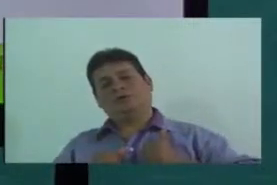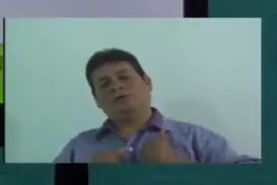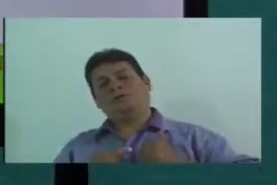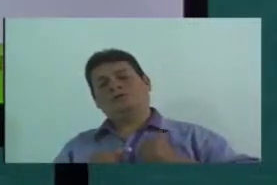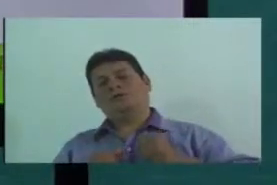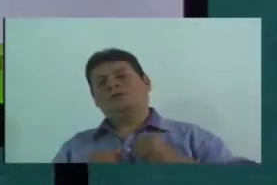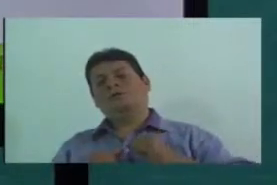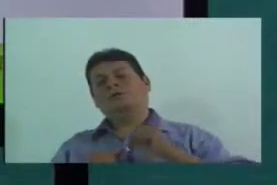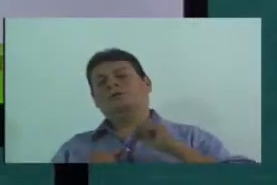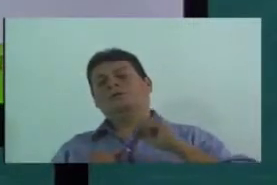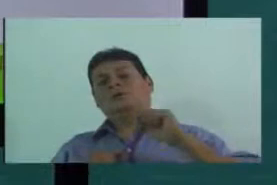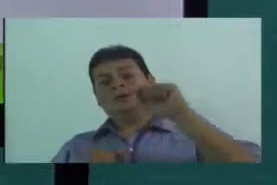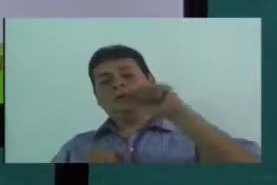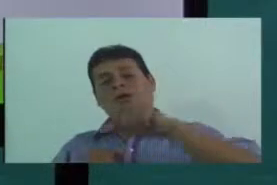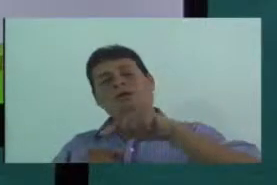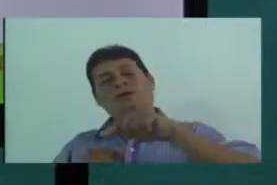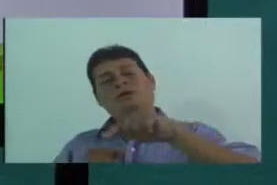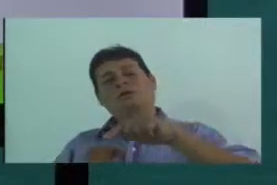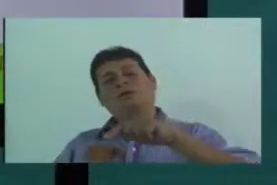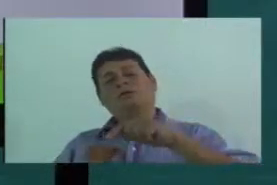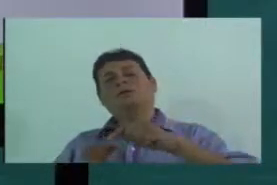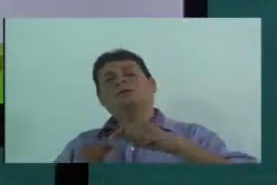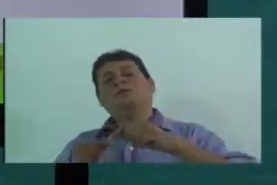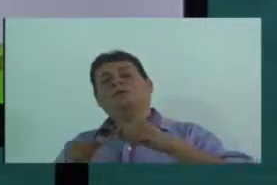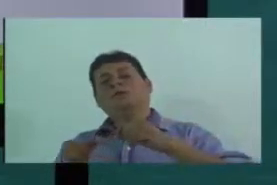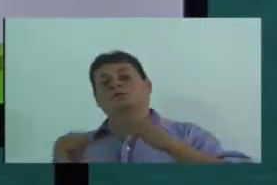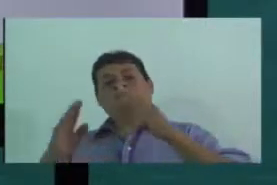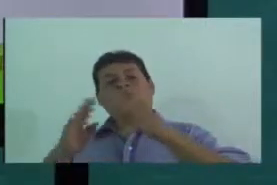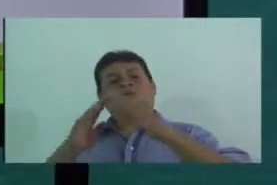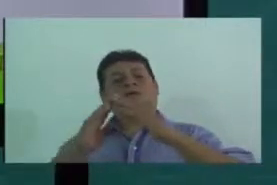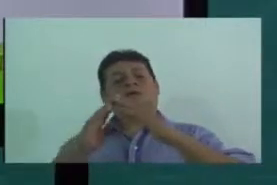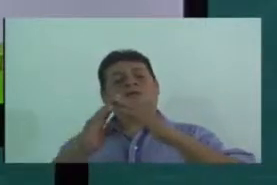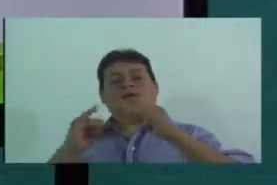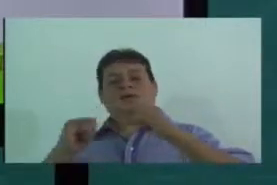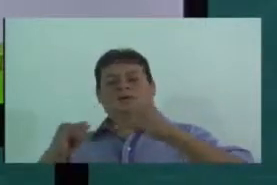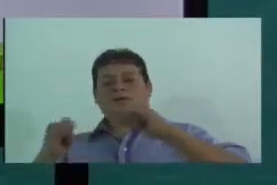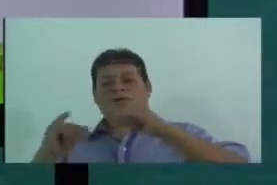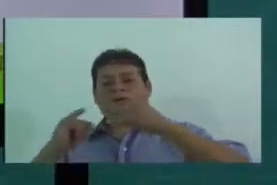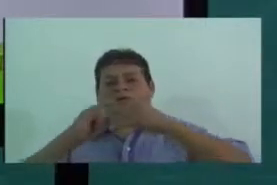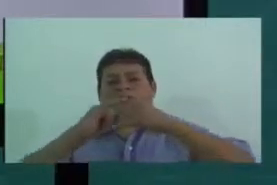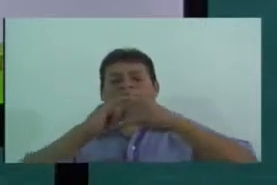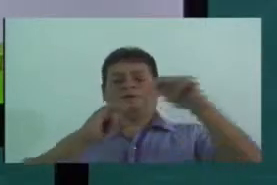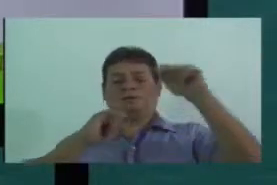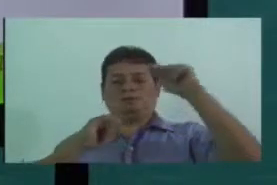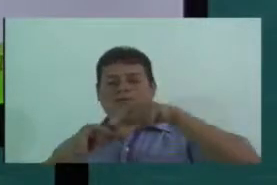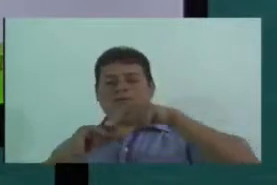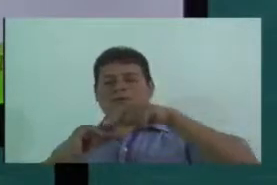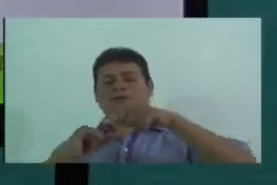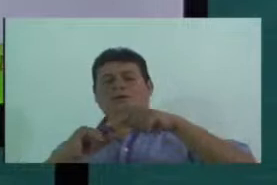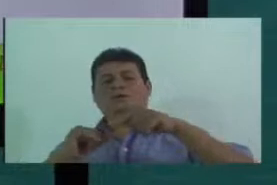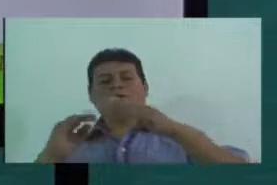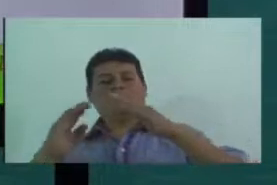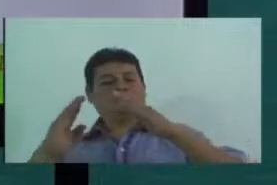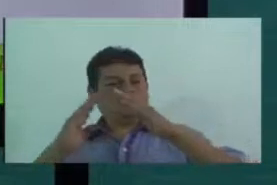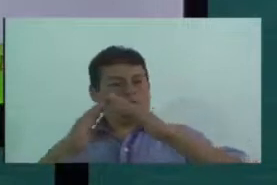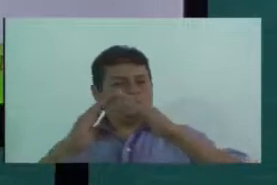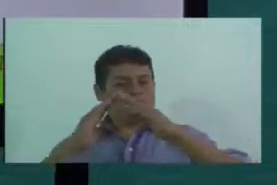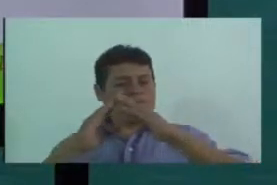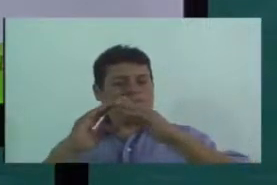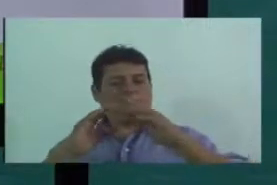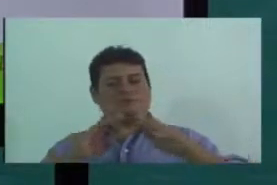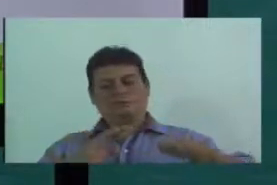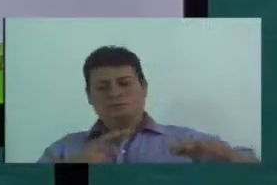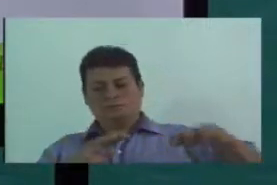aru. Oiko taba guarambarepe y su, y tuba ja poapuites en huecuera, shuwimi